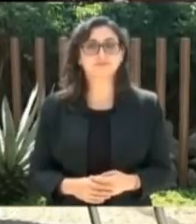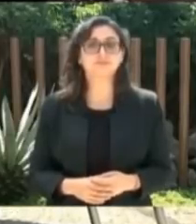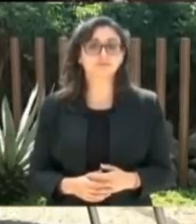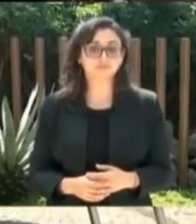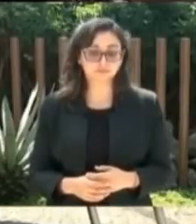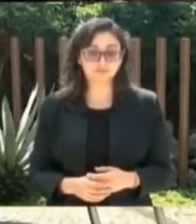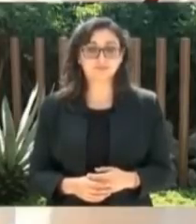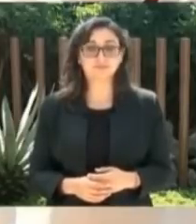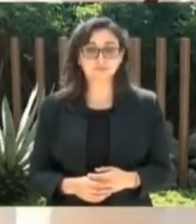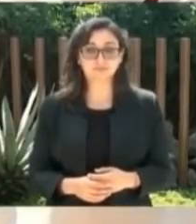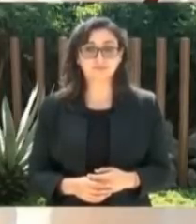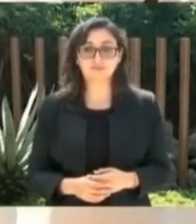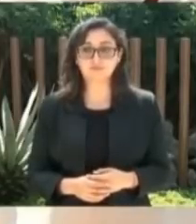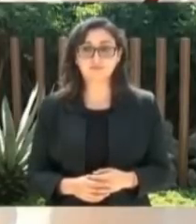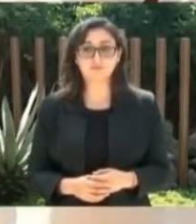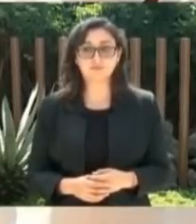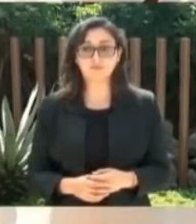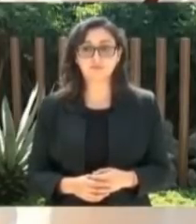tenemos